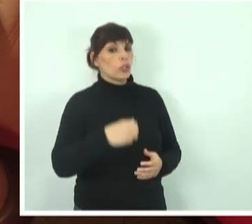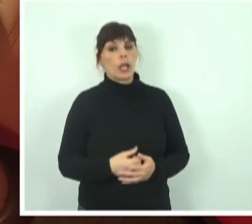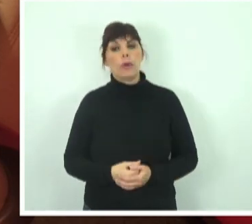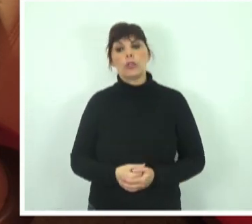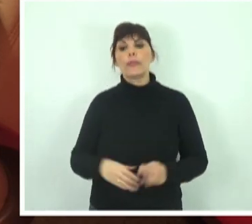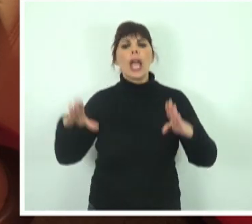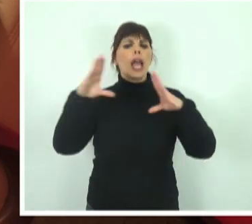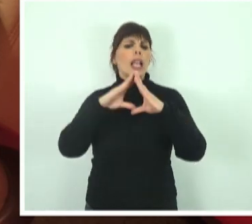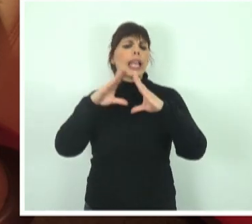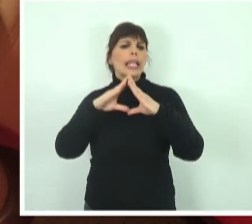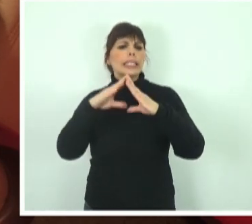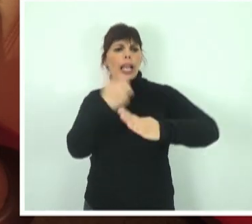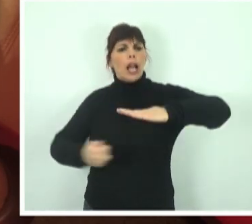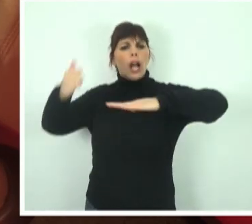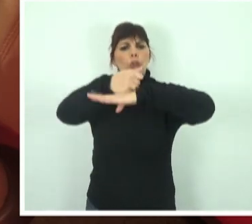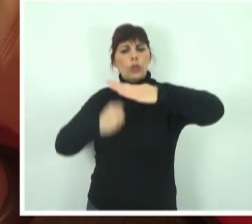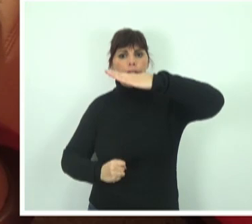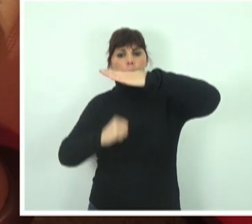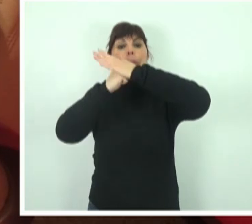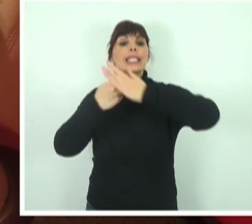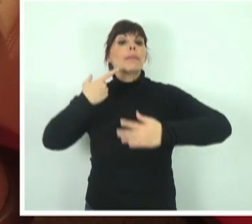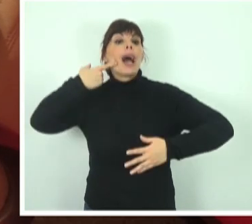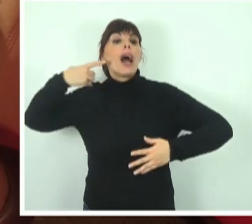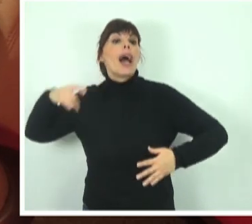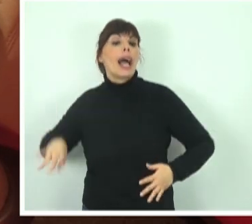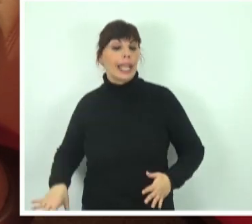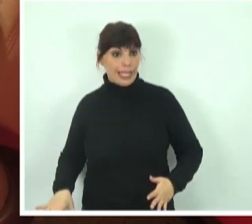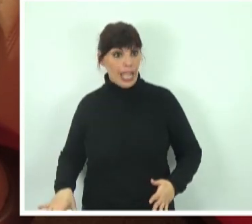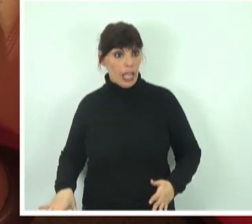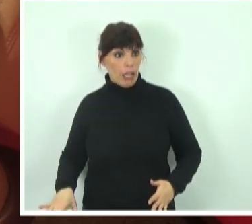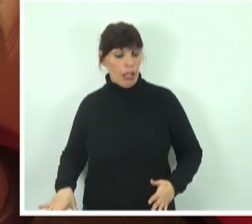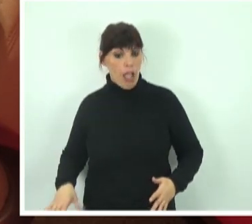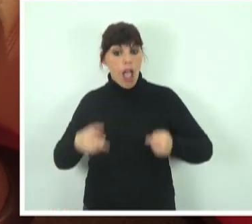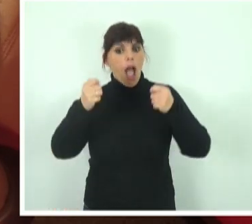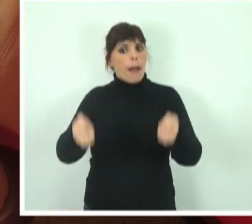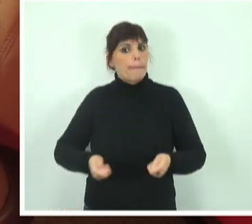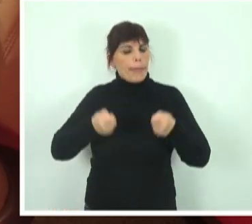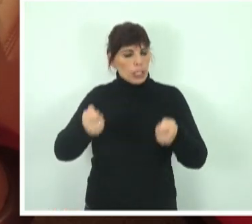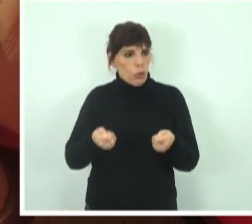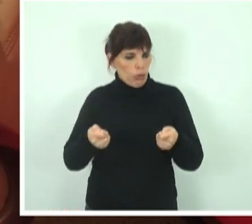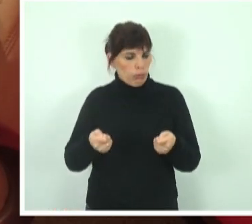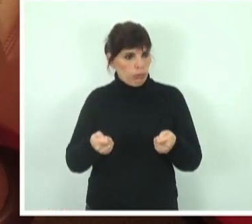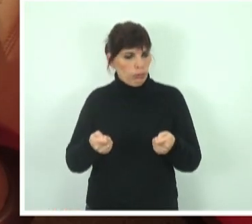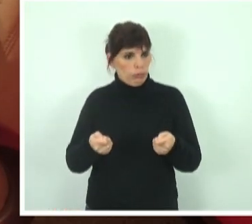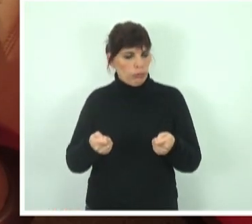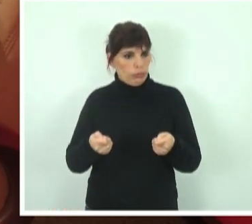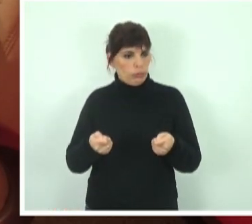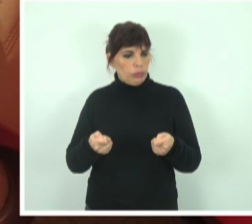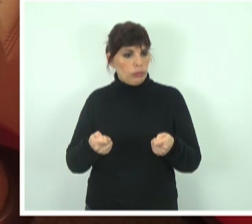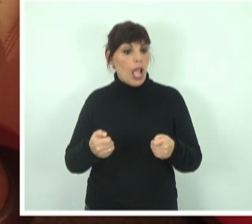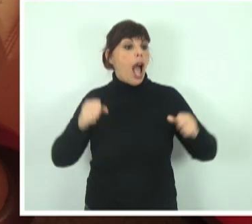tiene un pastor. No puede ser elegido de los ancianos. Ancianos pueden ser